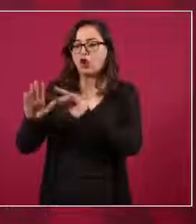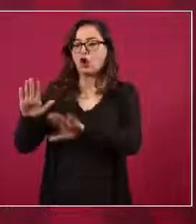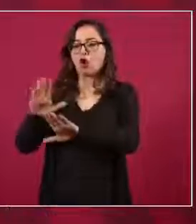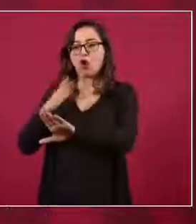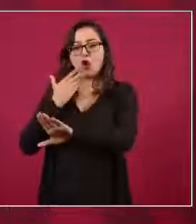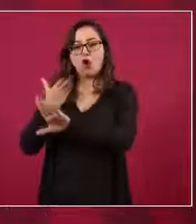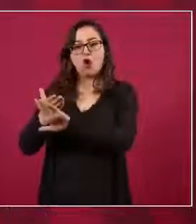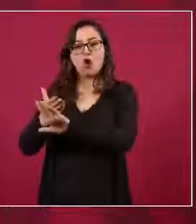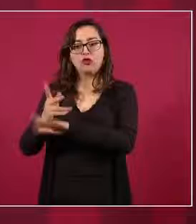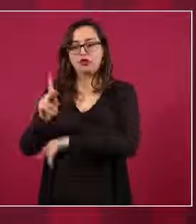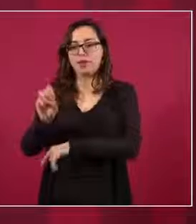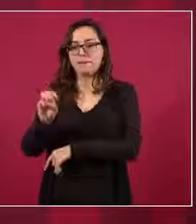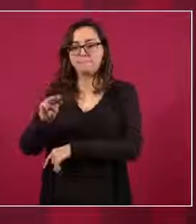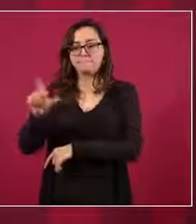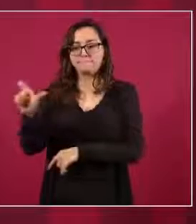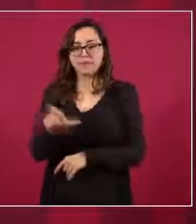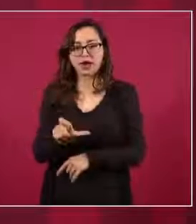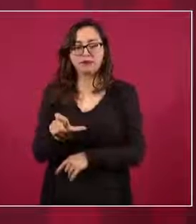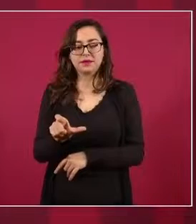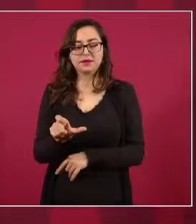sin dar oportunidad